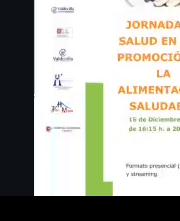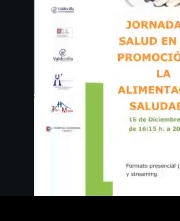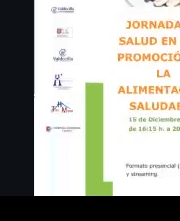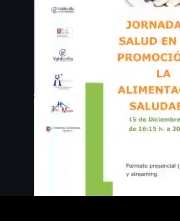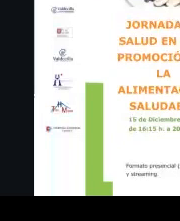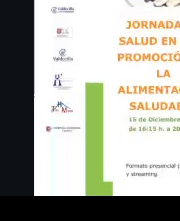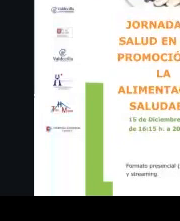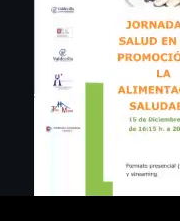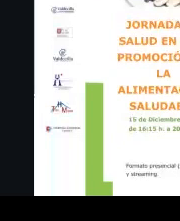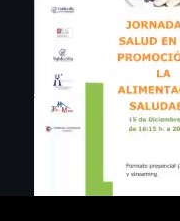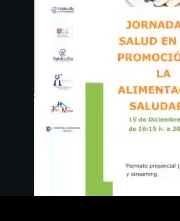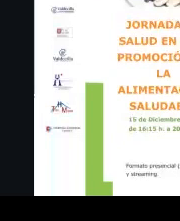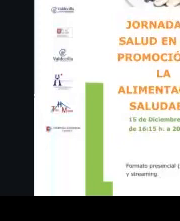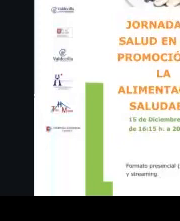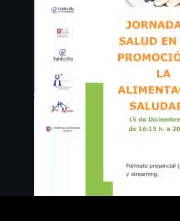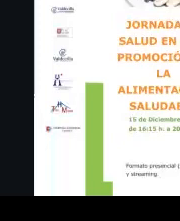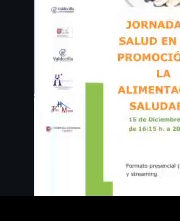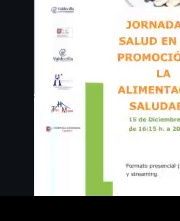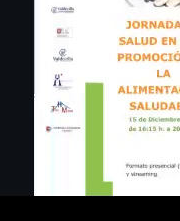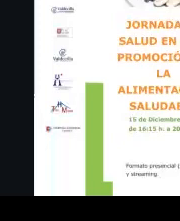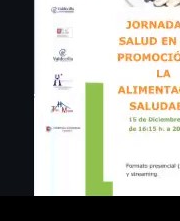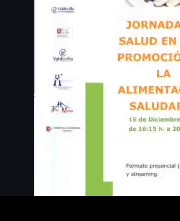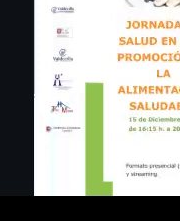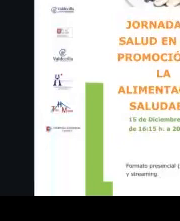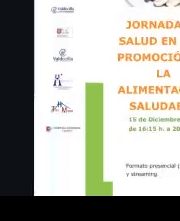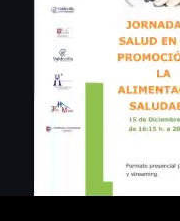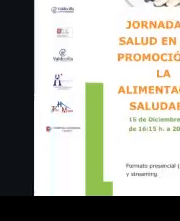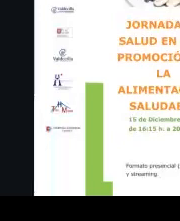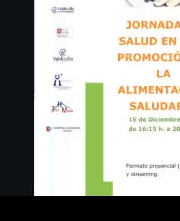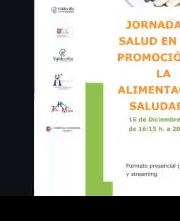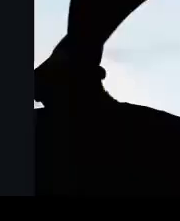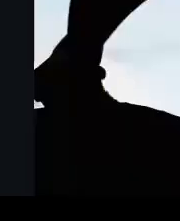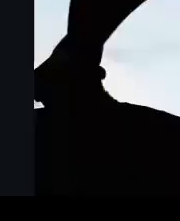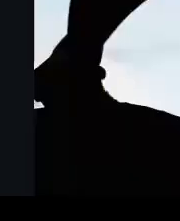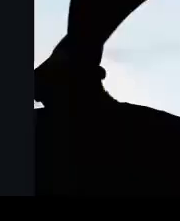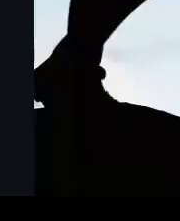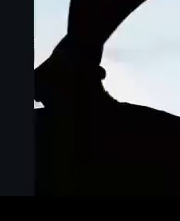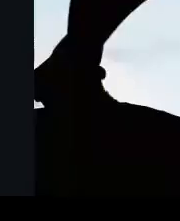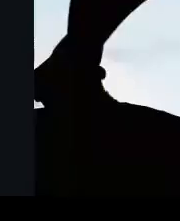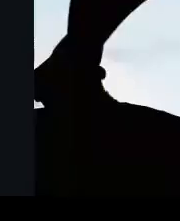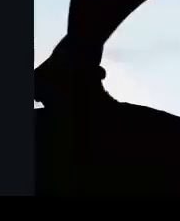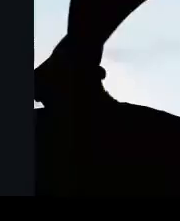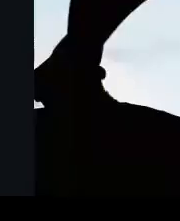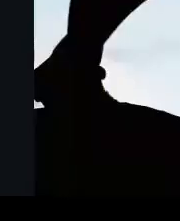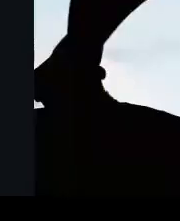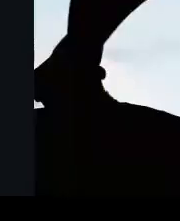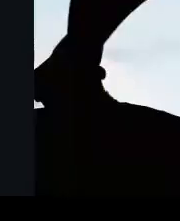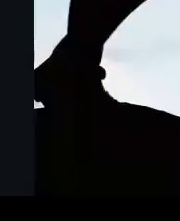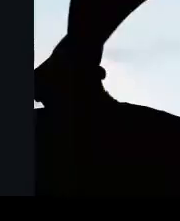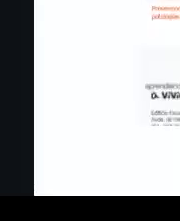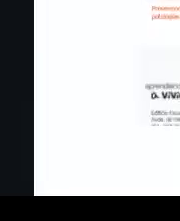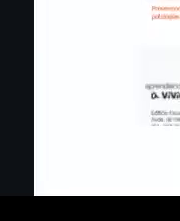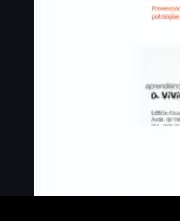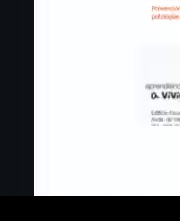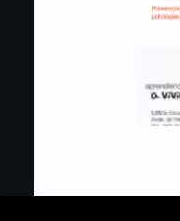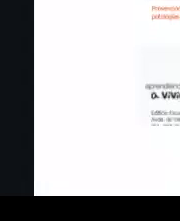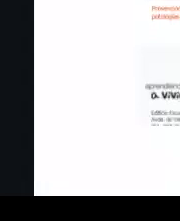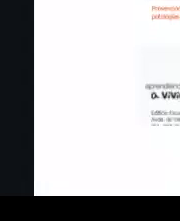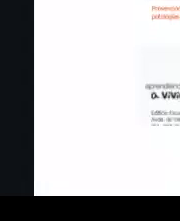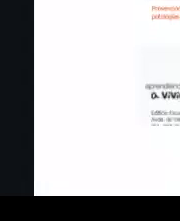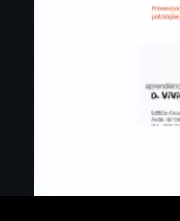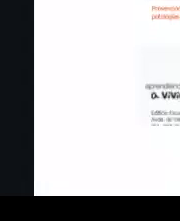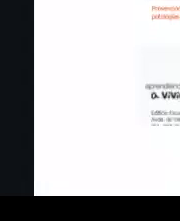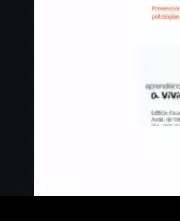materna y, como os digo, intentamos pues, que esté lo más actualizada posible. Y por otra parte está la escuela de pacientes